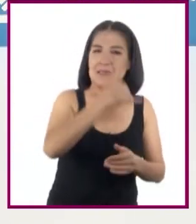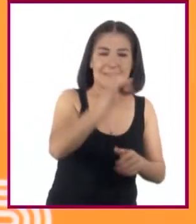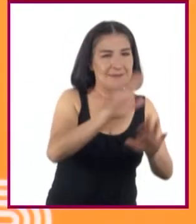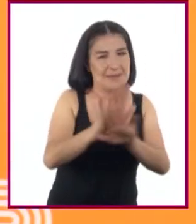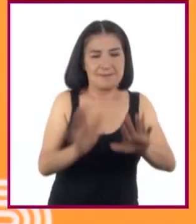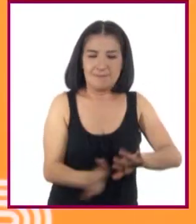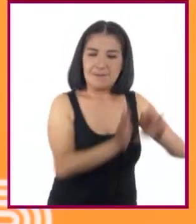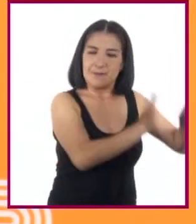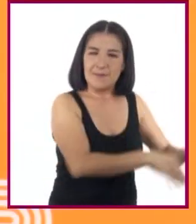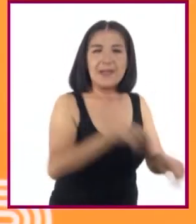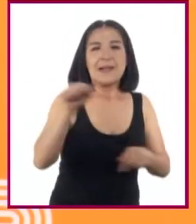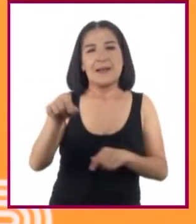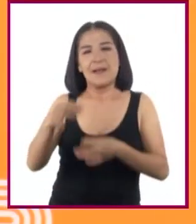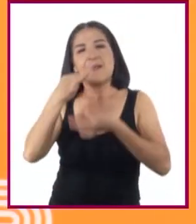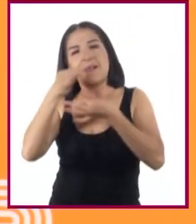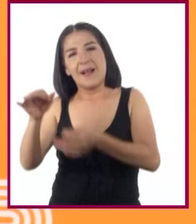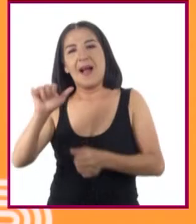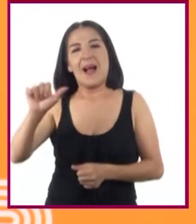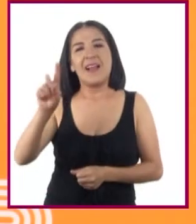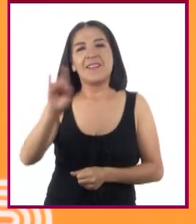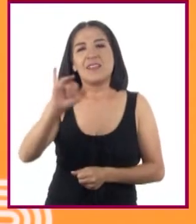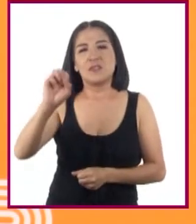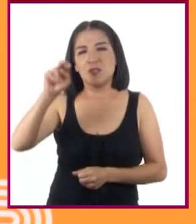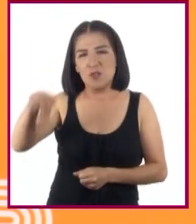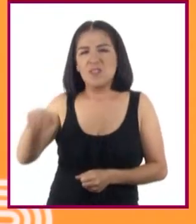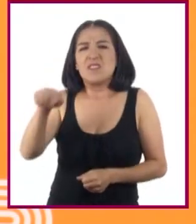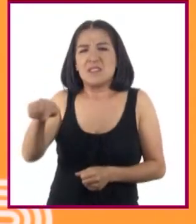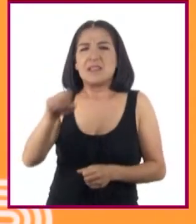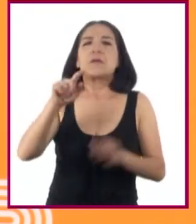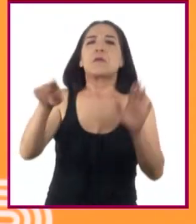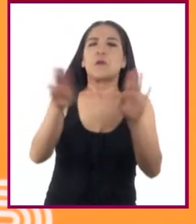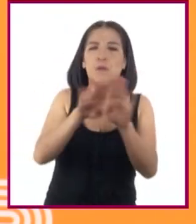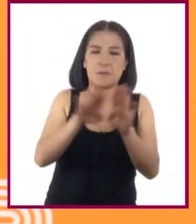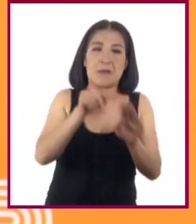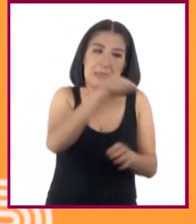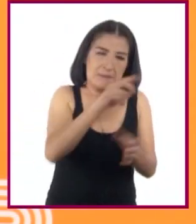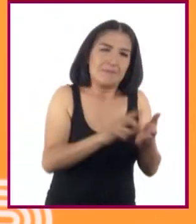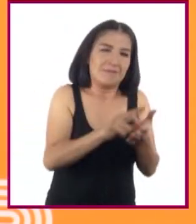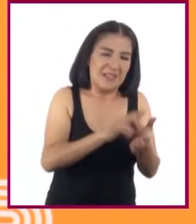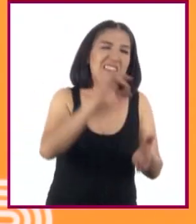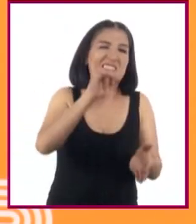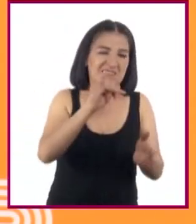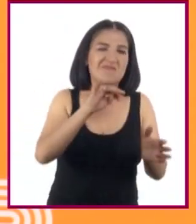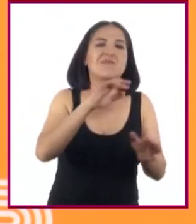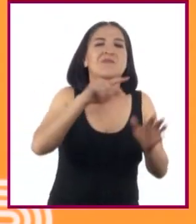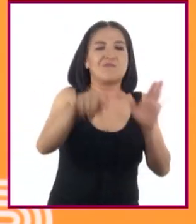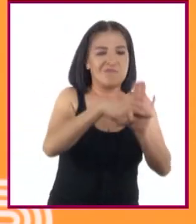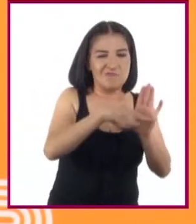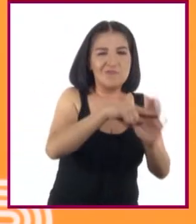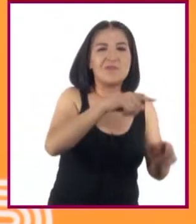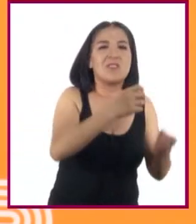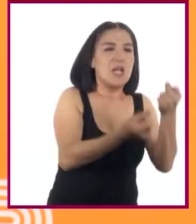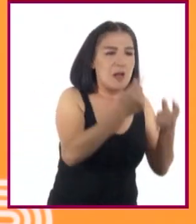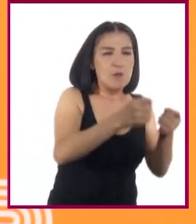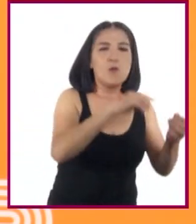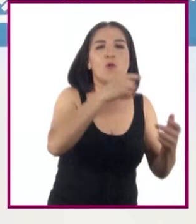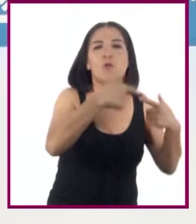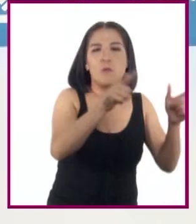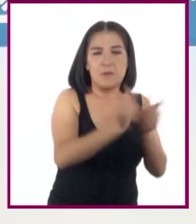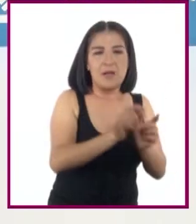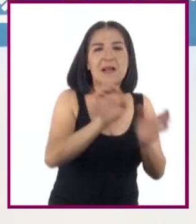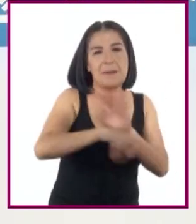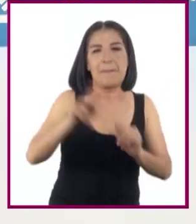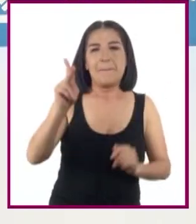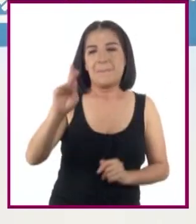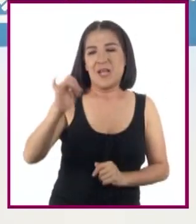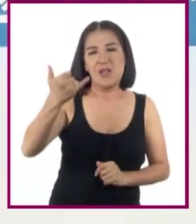adictivas. Decíamos que las sustancias pueden ser consideradas negativas en ciertos grupos sociales y otros no. Es el caso del